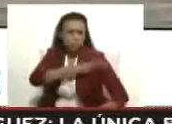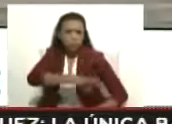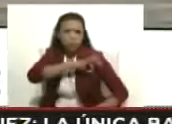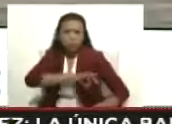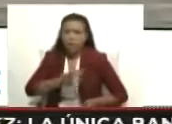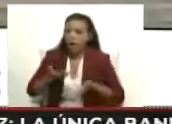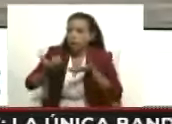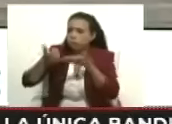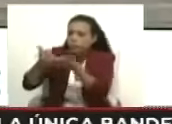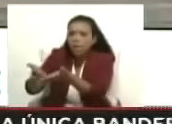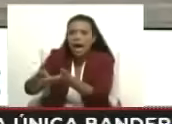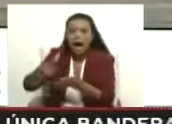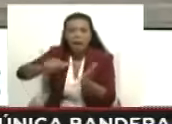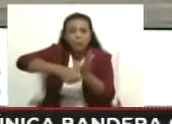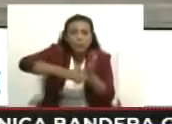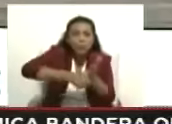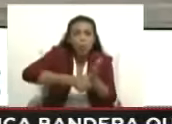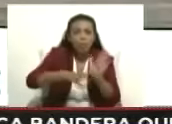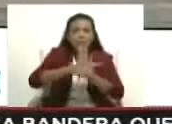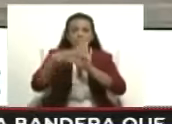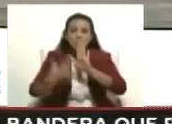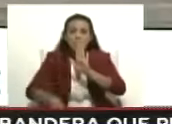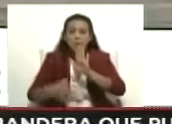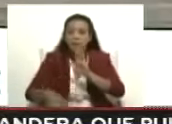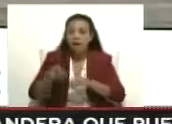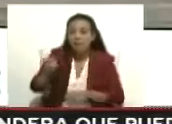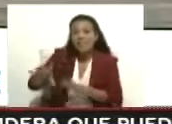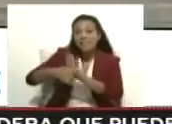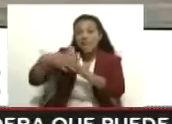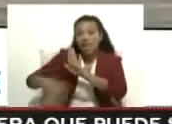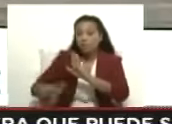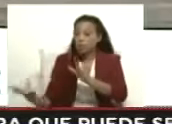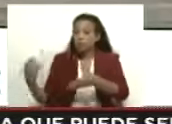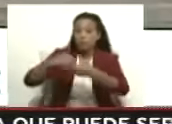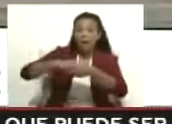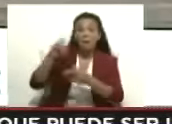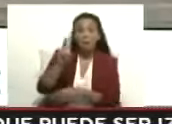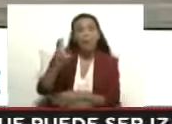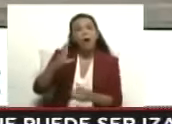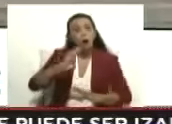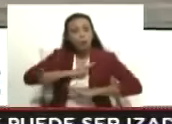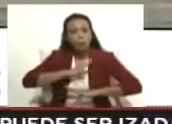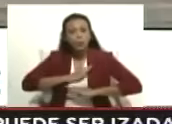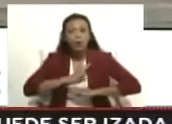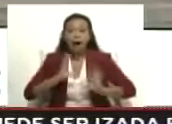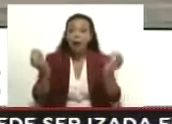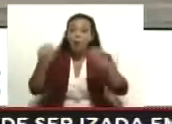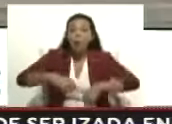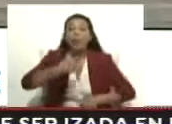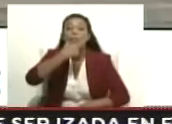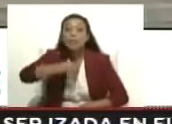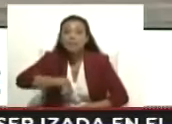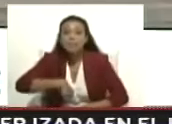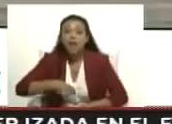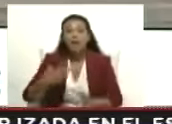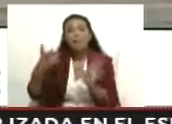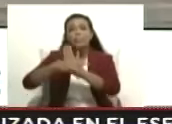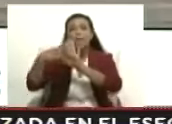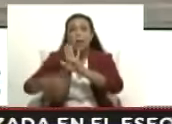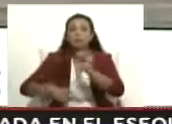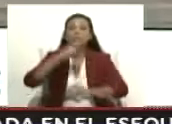la ciudadanía y la cédula de identidad venezolana conforme al Acuerdo de Ginebra y el